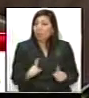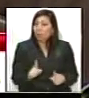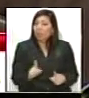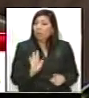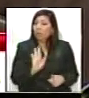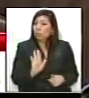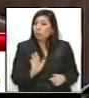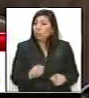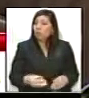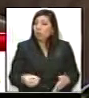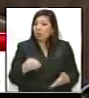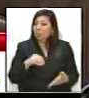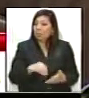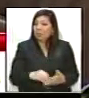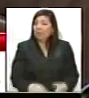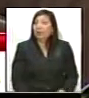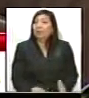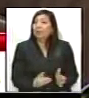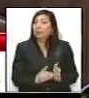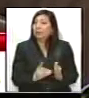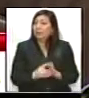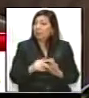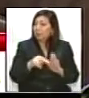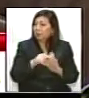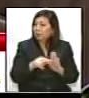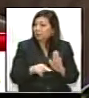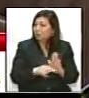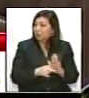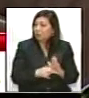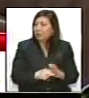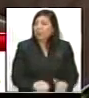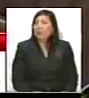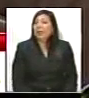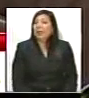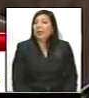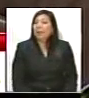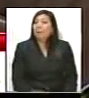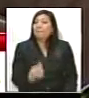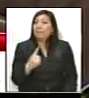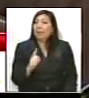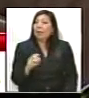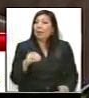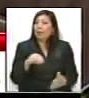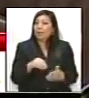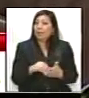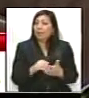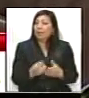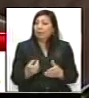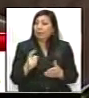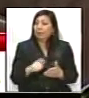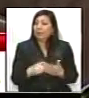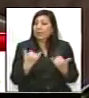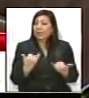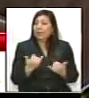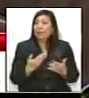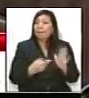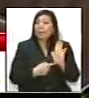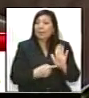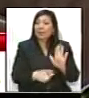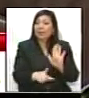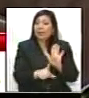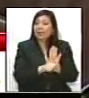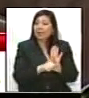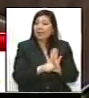competencias y funciones dictará las normas y acciones pertinentes para la aplicación e implementación de la presente ley